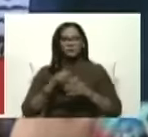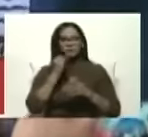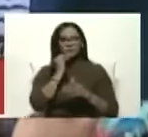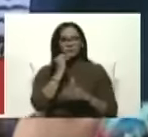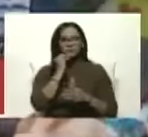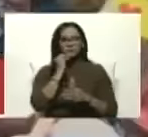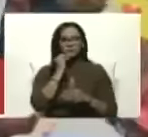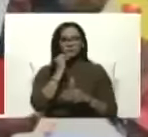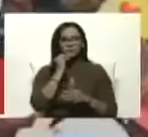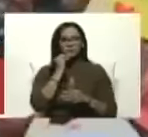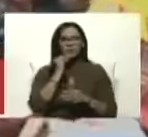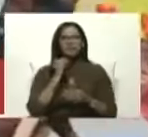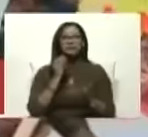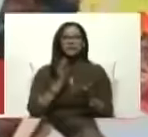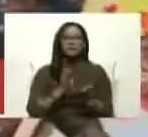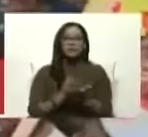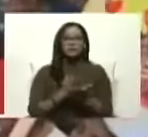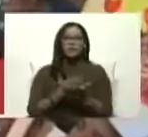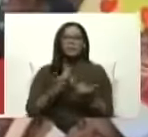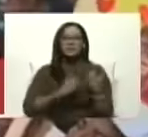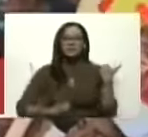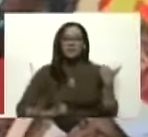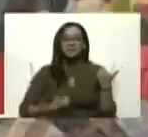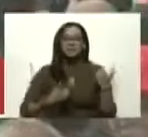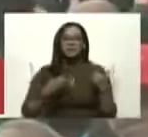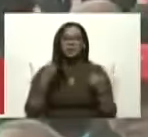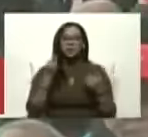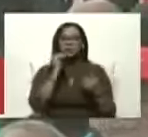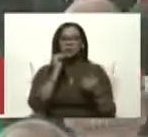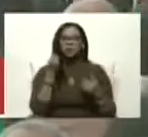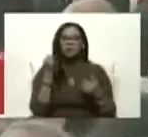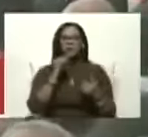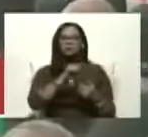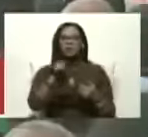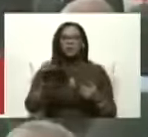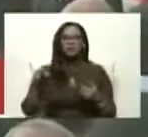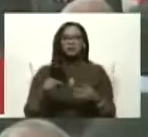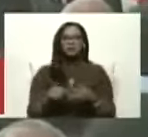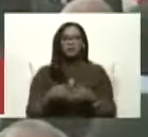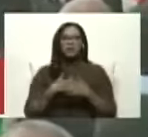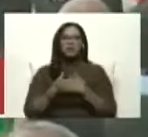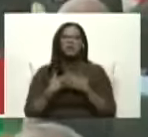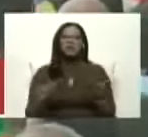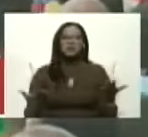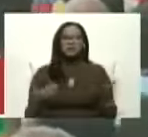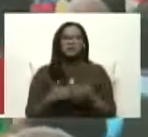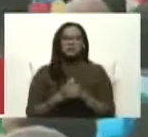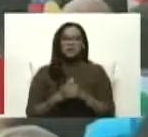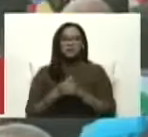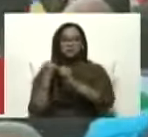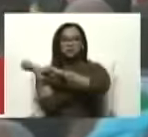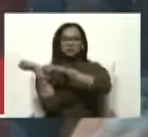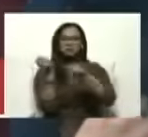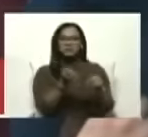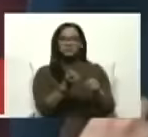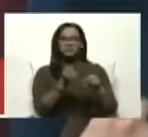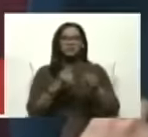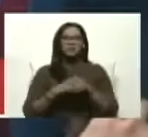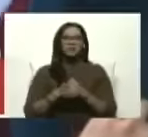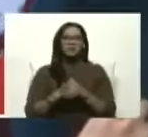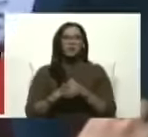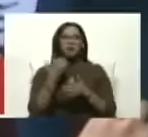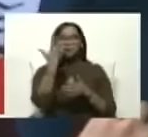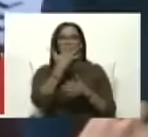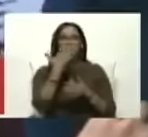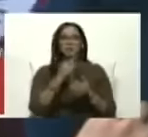a los jóvenes, siendo el presidente un muchacho como ustedes, le ofrecieron ser un Grandes Ligas. Es una tentación